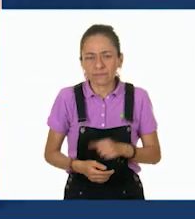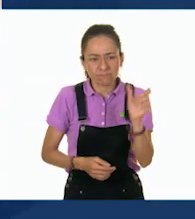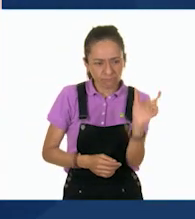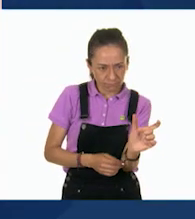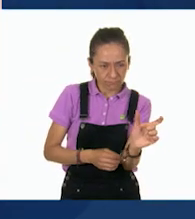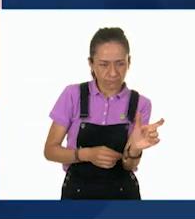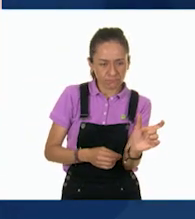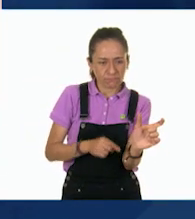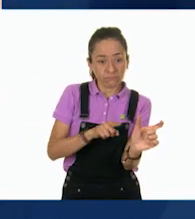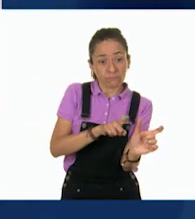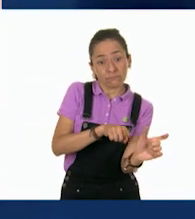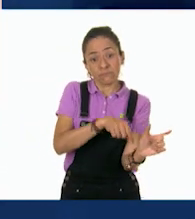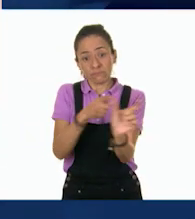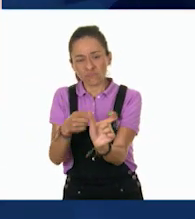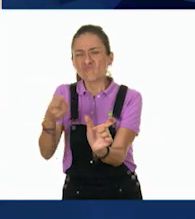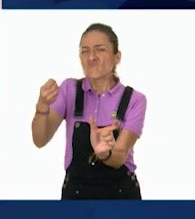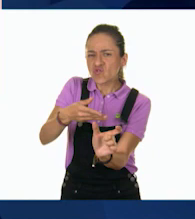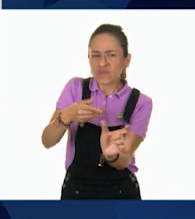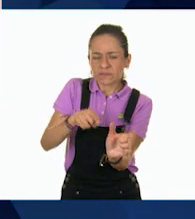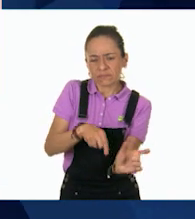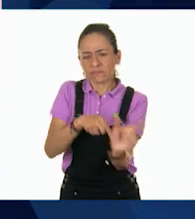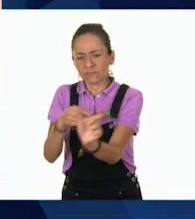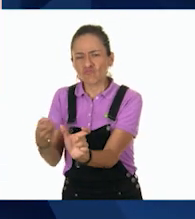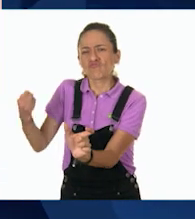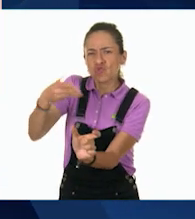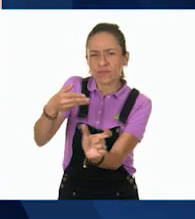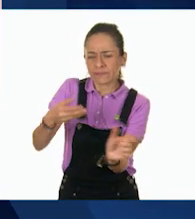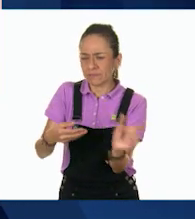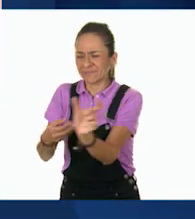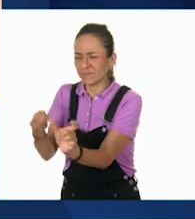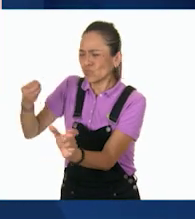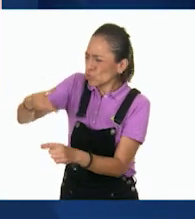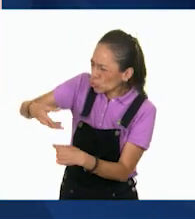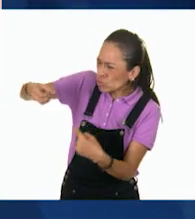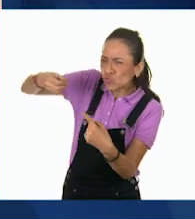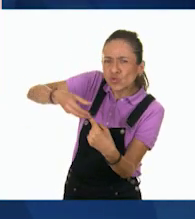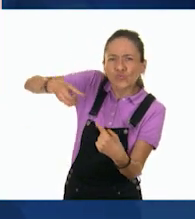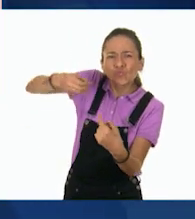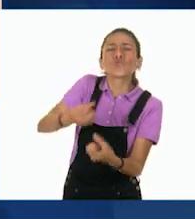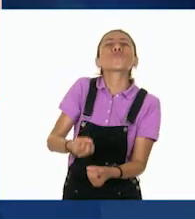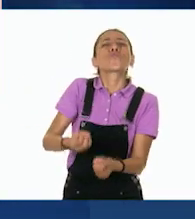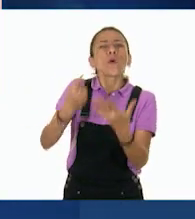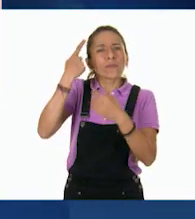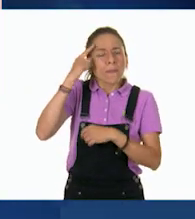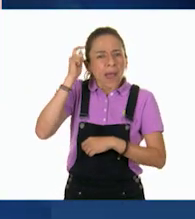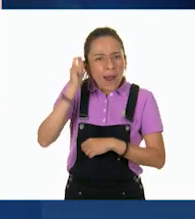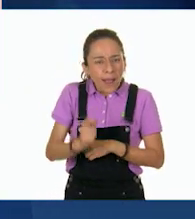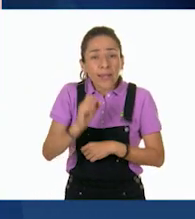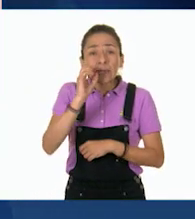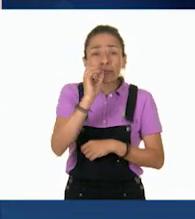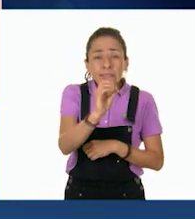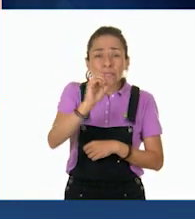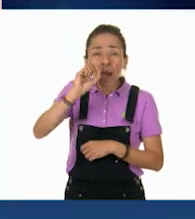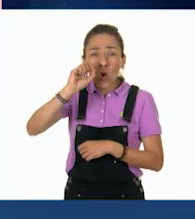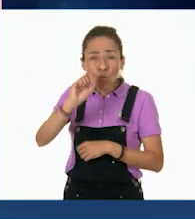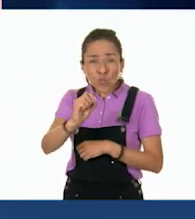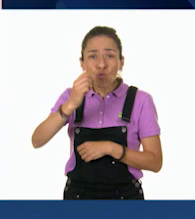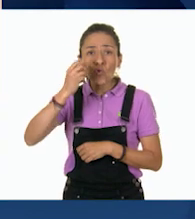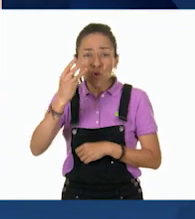cada término? Para llegar a la unidad a partir de 0.3, ¿cuántos términos más forman la